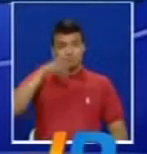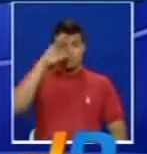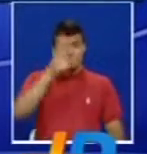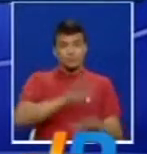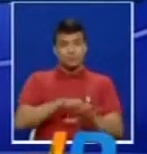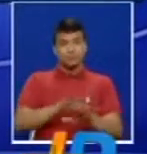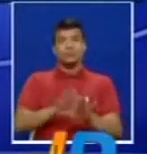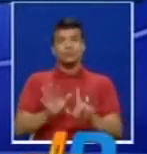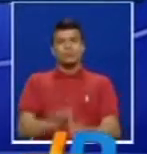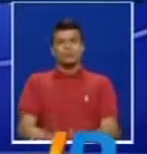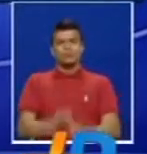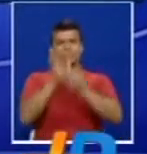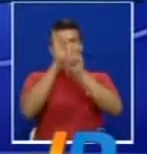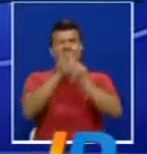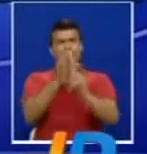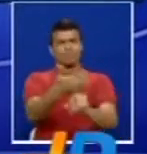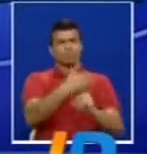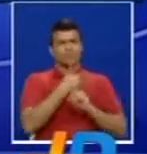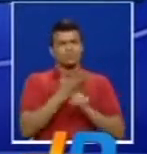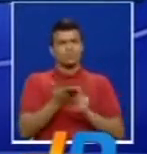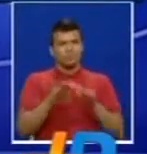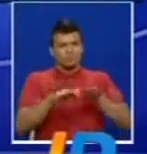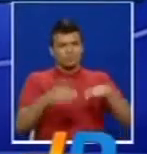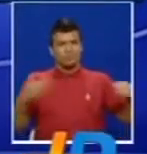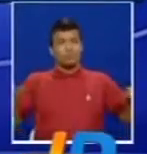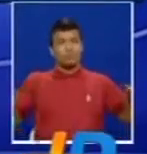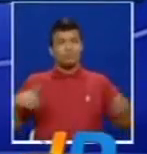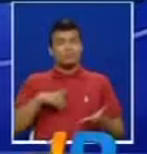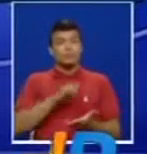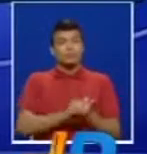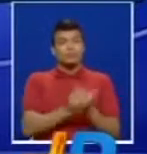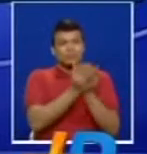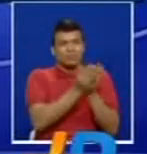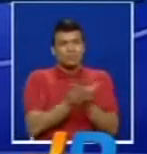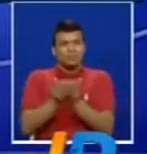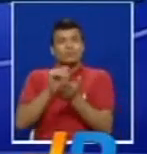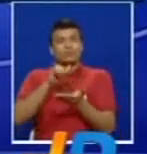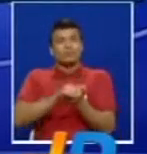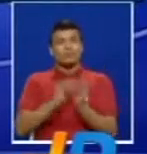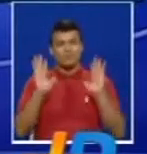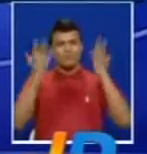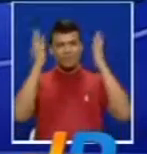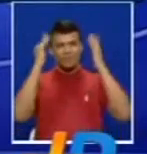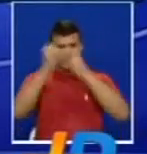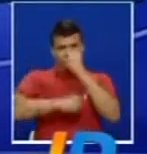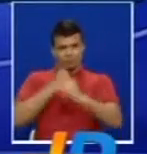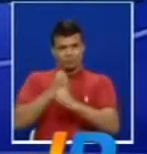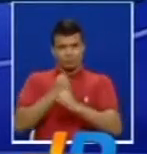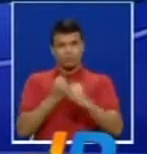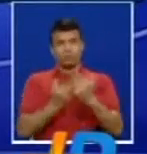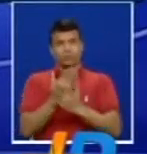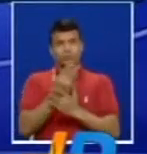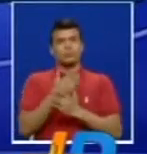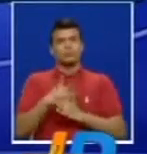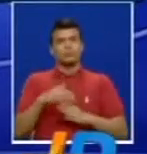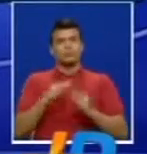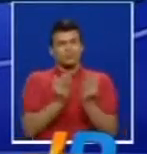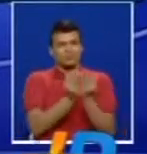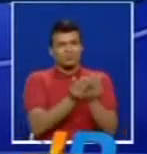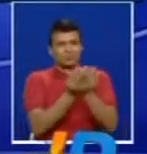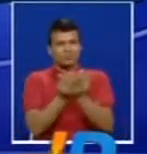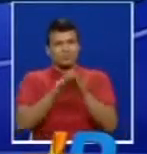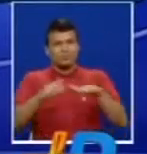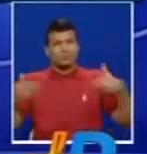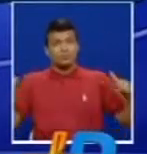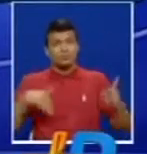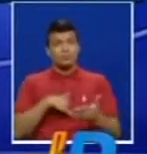medidas especiales de seguridad en el muelle turístico del puerto, habilitado durante las fiestas de comienzo de año. La estructura presenta algunos daños que